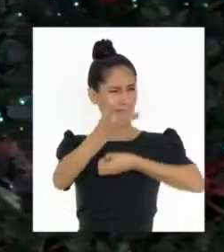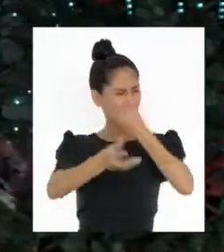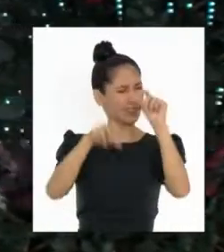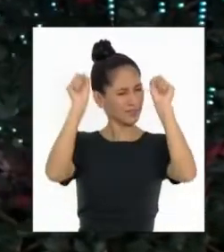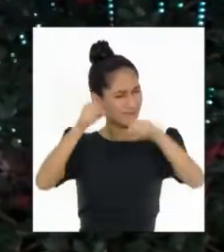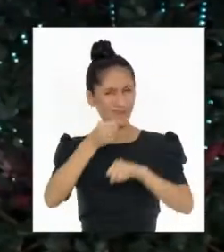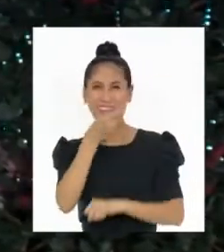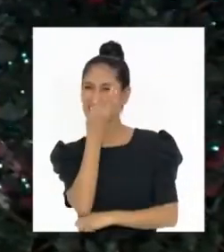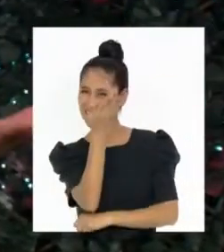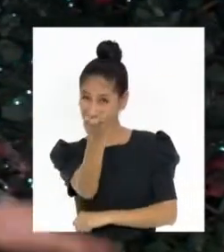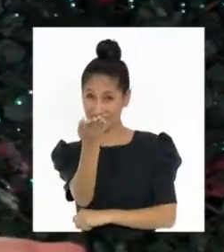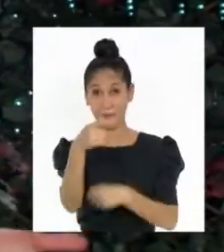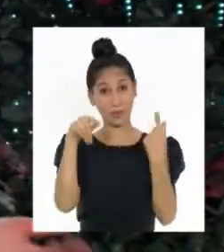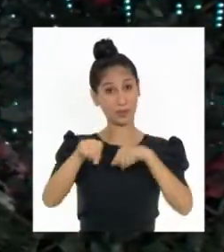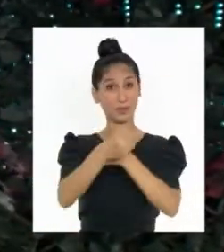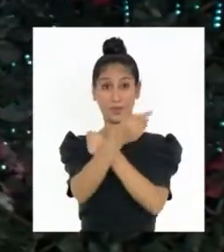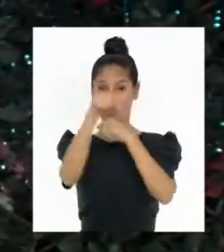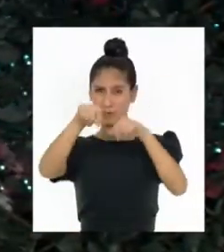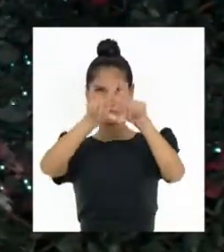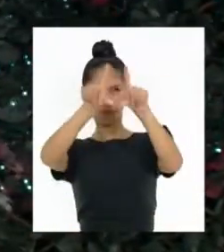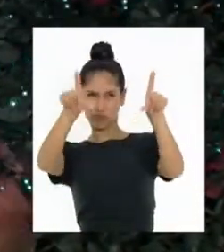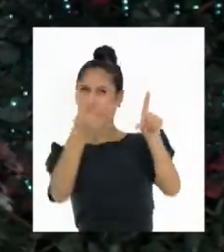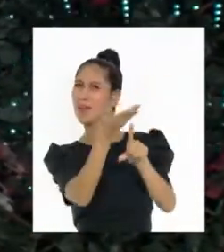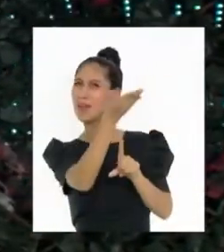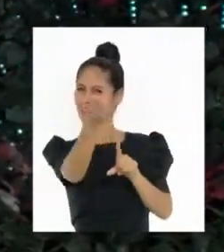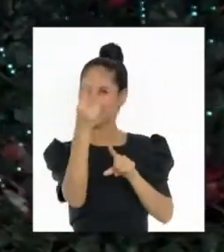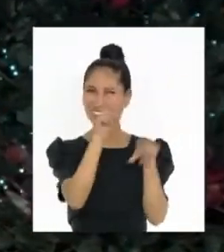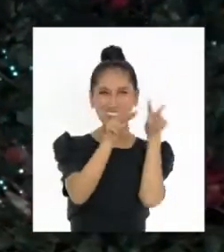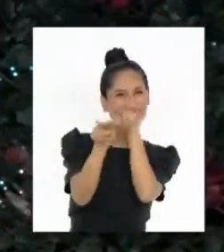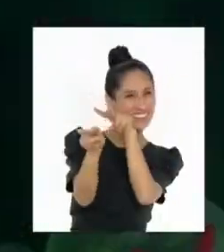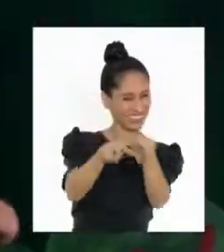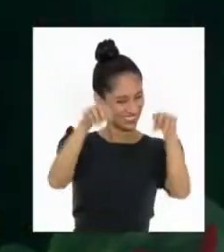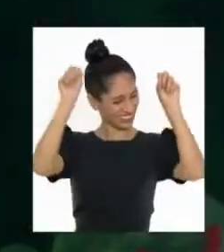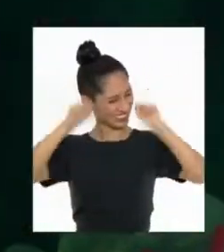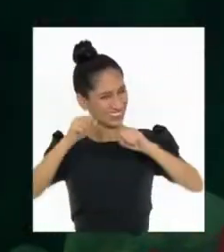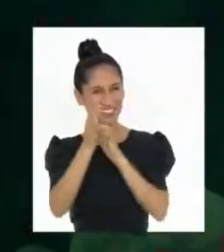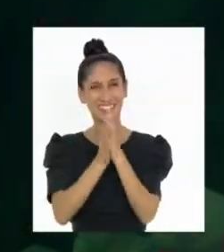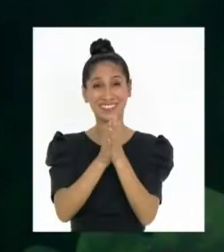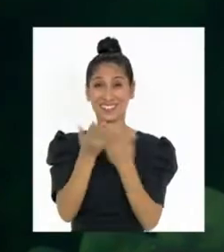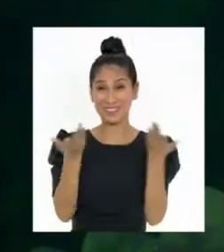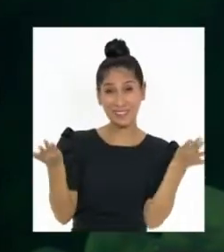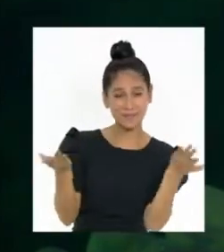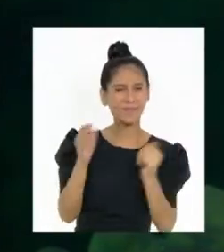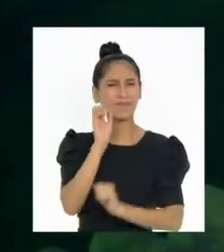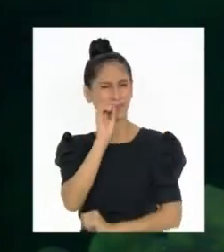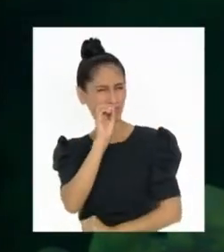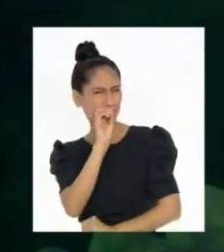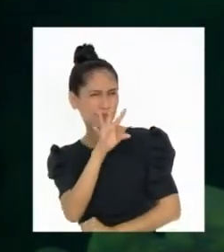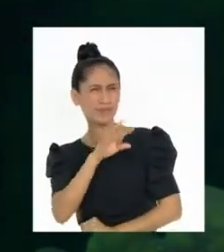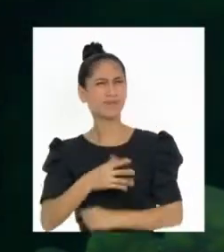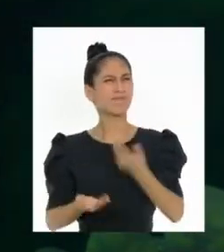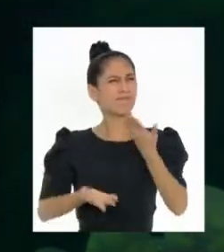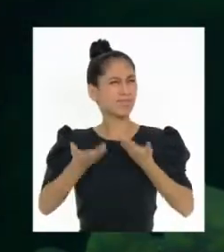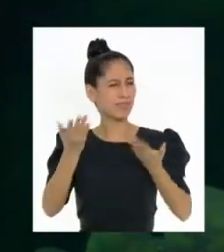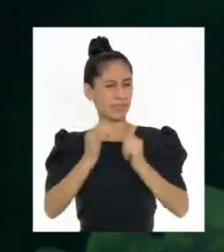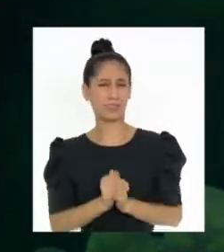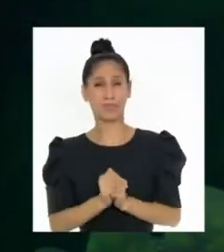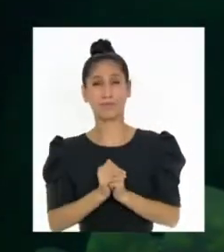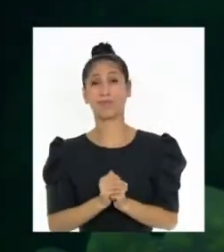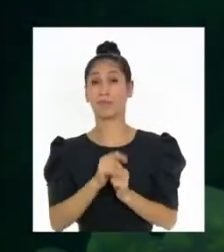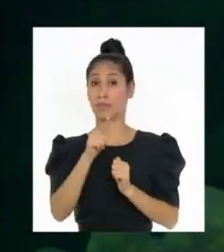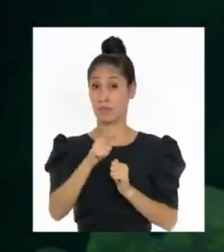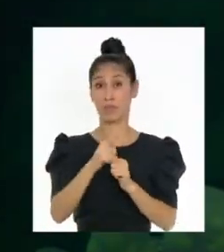ustedes. Porque para ustedes es este programa. Bueno, sigo. Les estábamos contando sobre la importancia